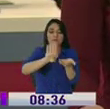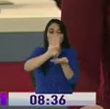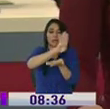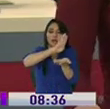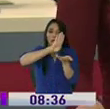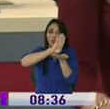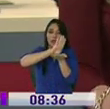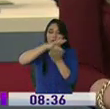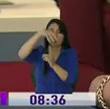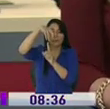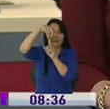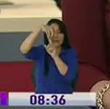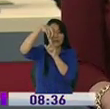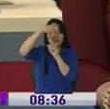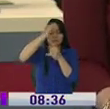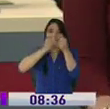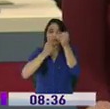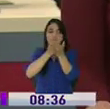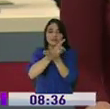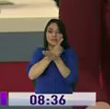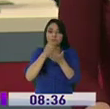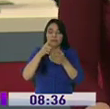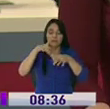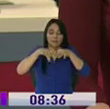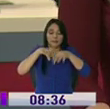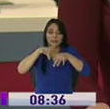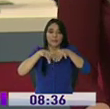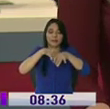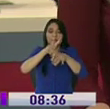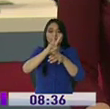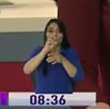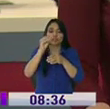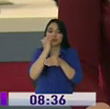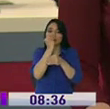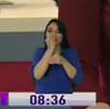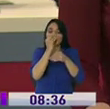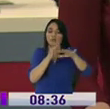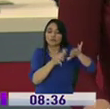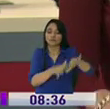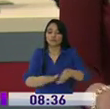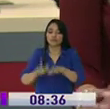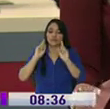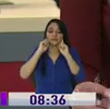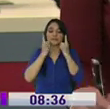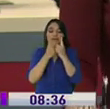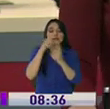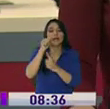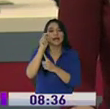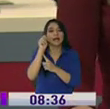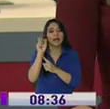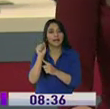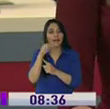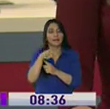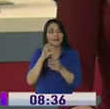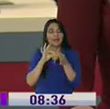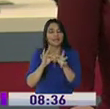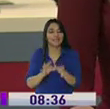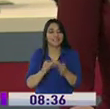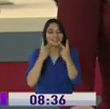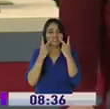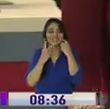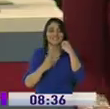Pichincha sembraron este fin de semana 200 plantas en la quebrada de Santa Ana como parte de la recuperación de este espacio. Veamos.